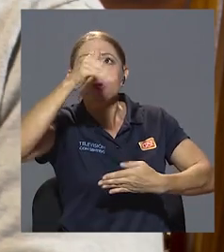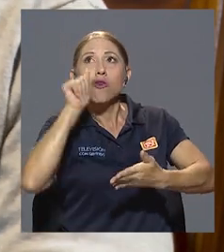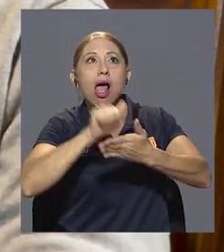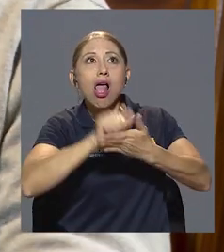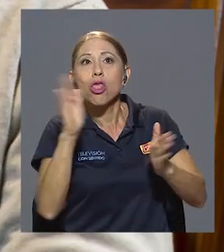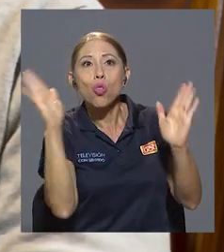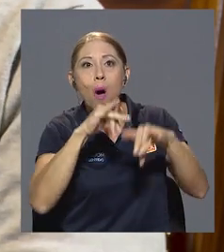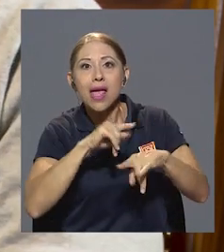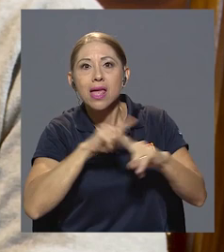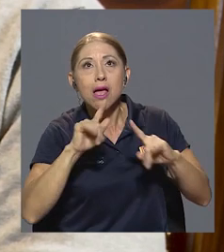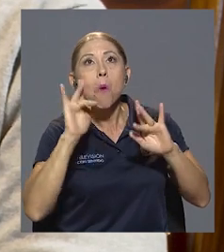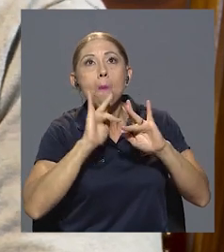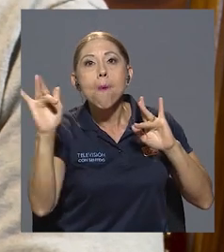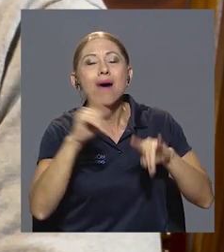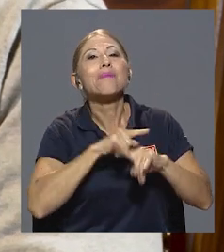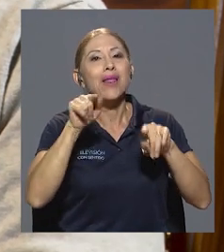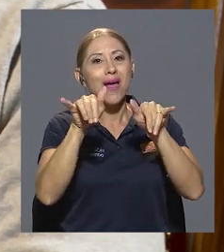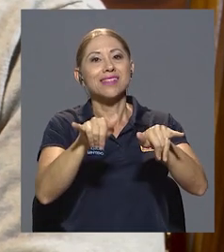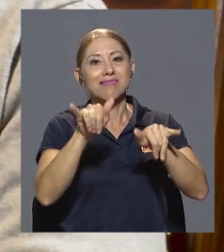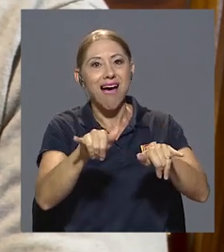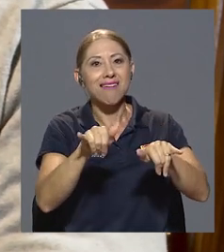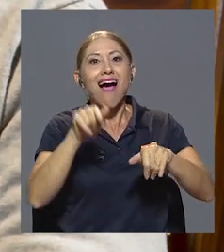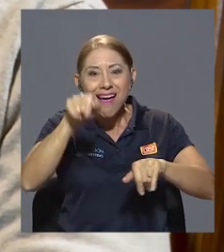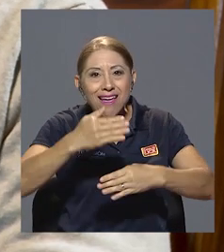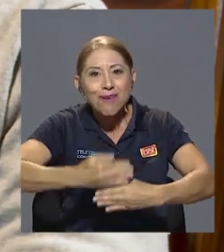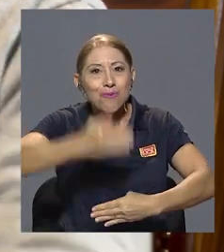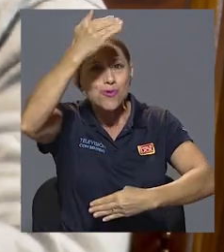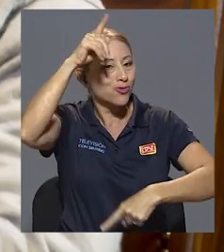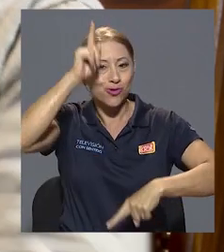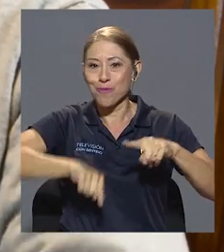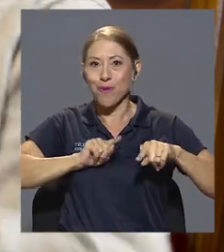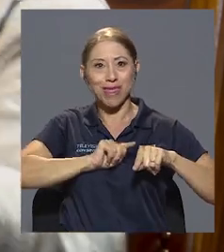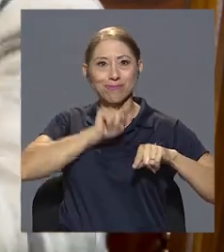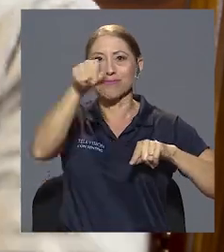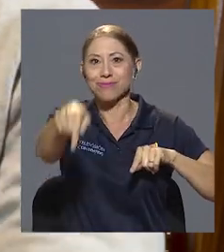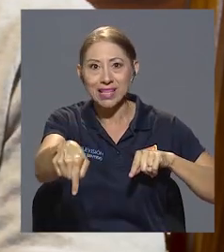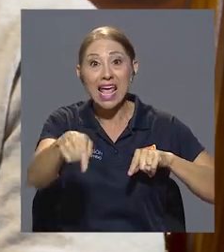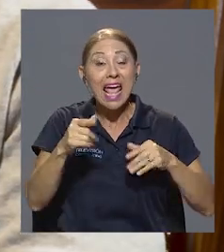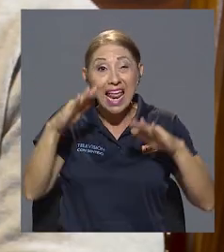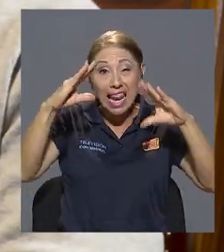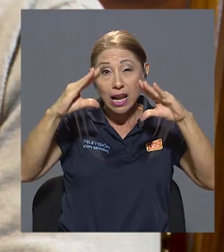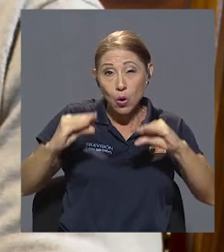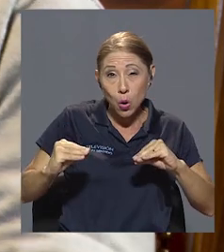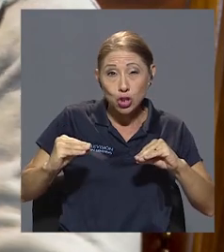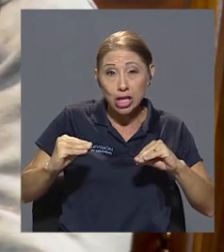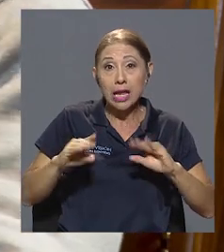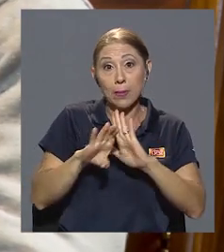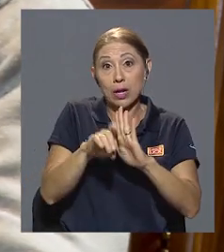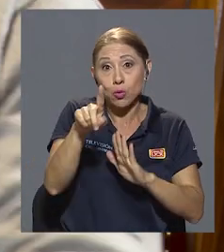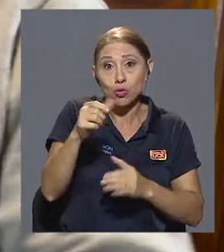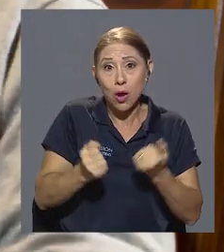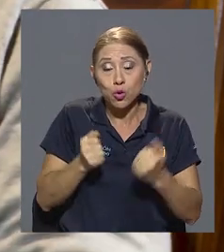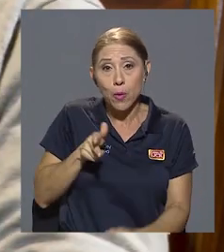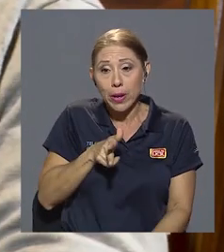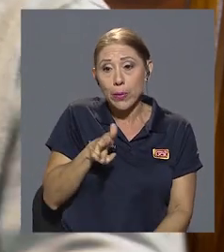físicamente pero están ahí en la noche que hay que cobrar por pasar en automóvil hay una una extorsión